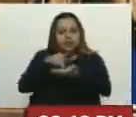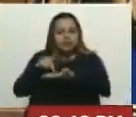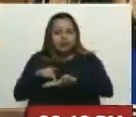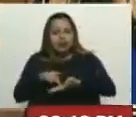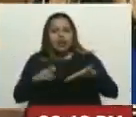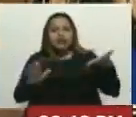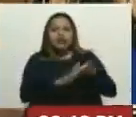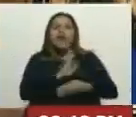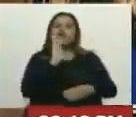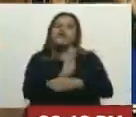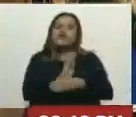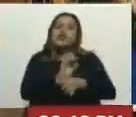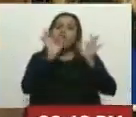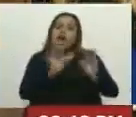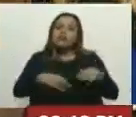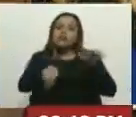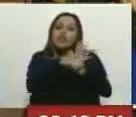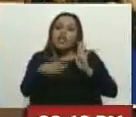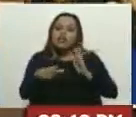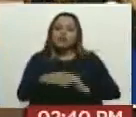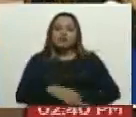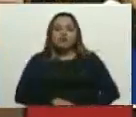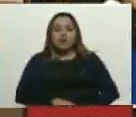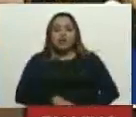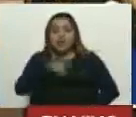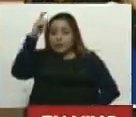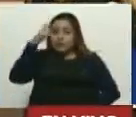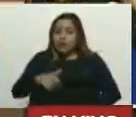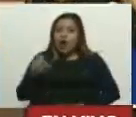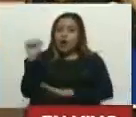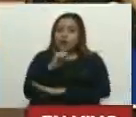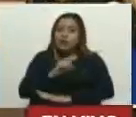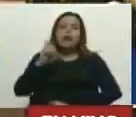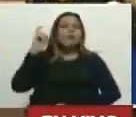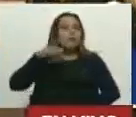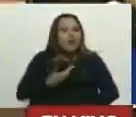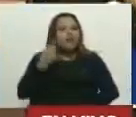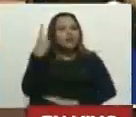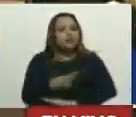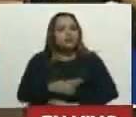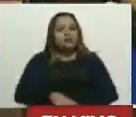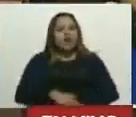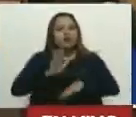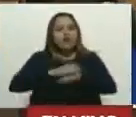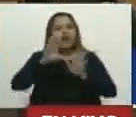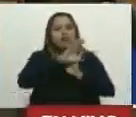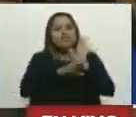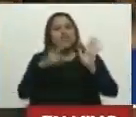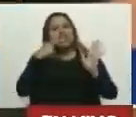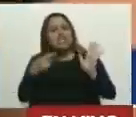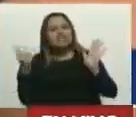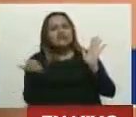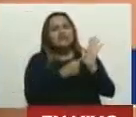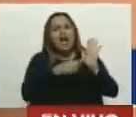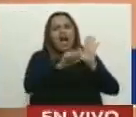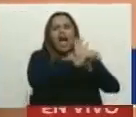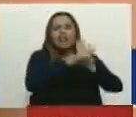las garantías que esa persona tiene, merece, porque nuestra Constitución así lo establece en el artículo